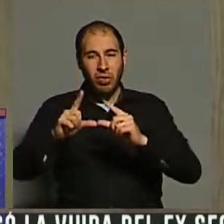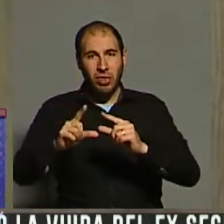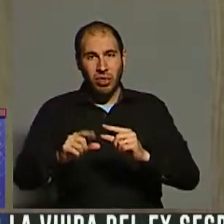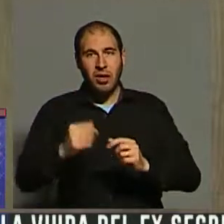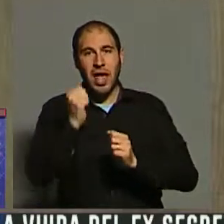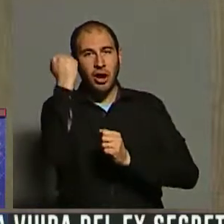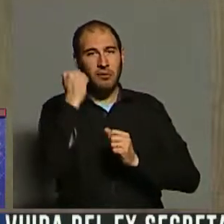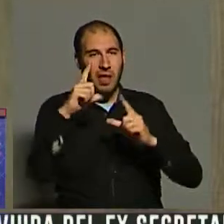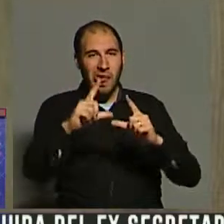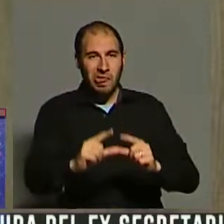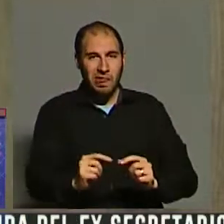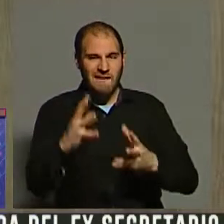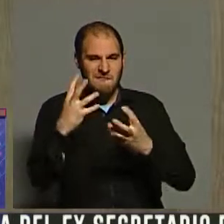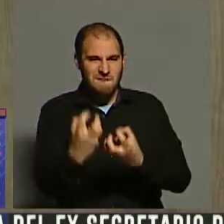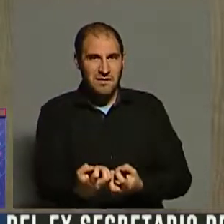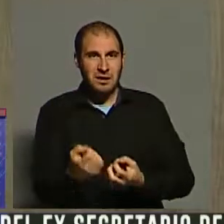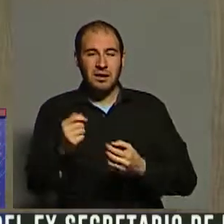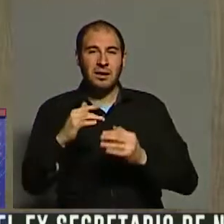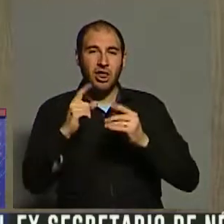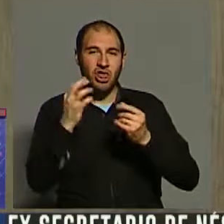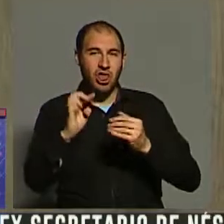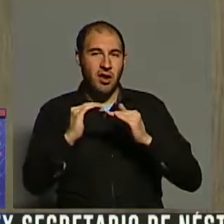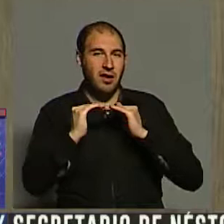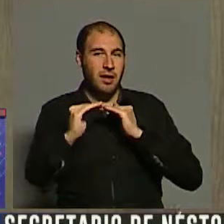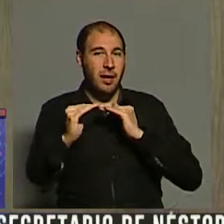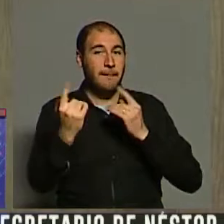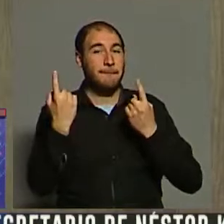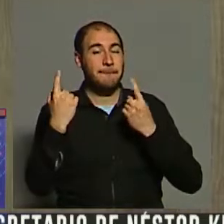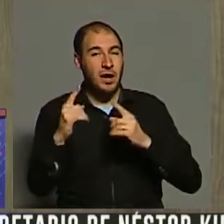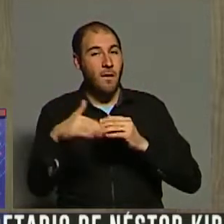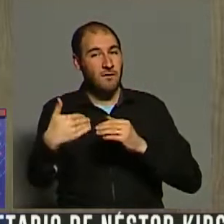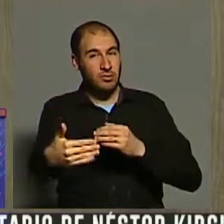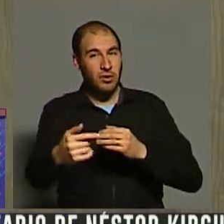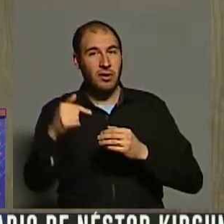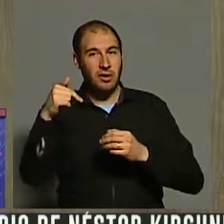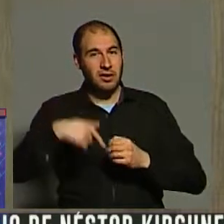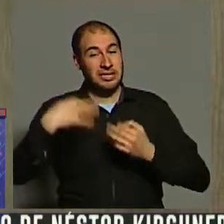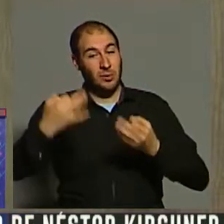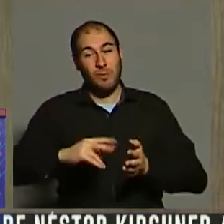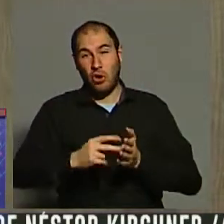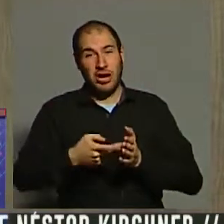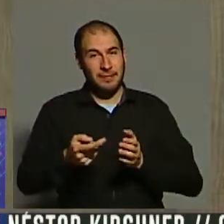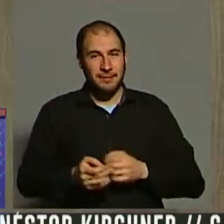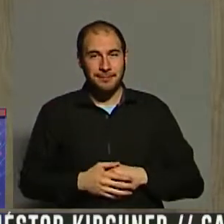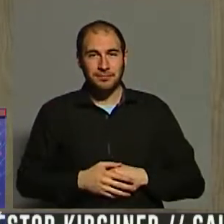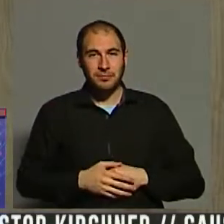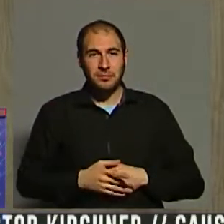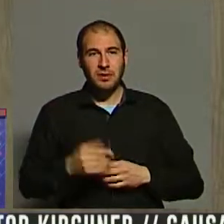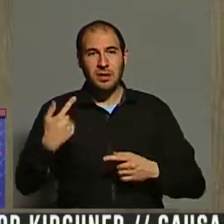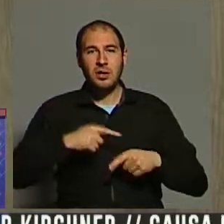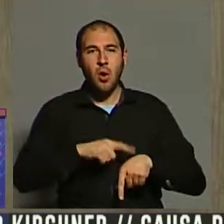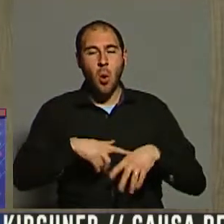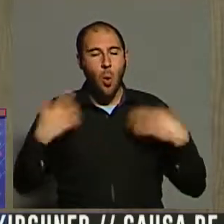caída la actividad económica y con recesión y estabilizando el dólar pero evidentemente en el futuro me estoy ganando un problema por eso la urgencia